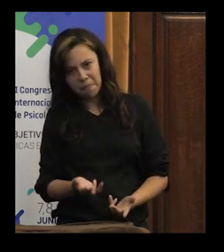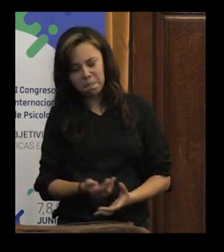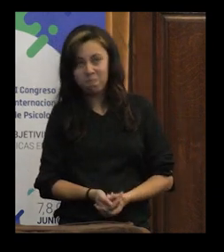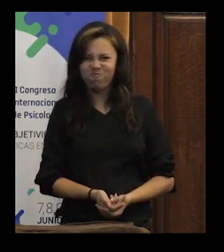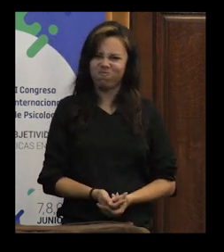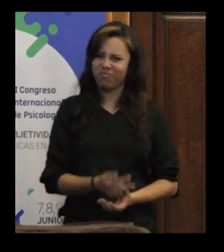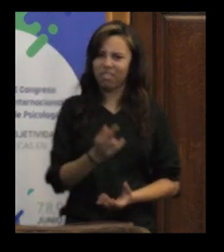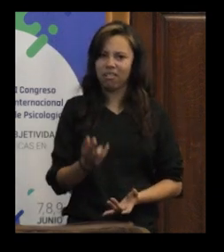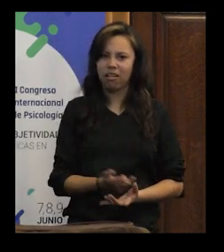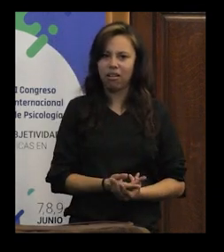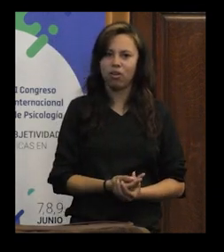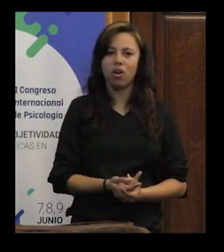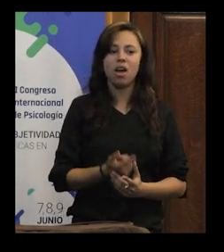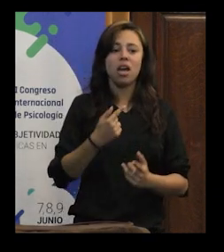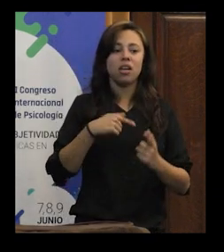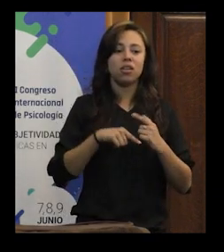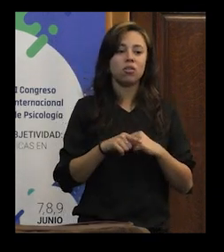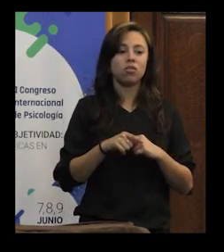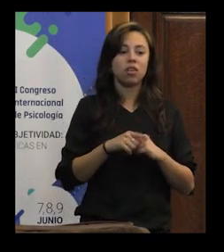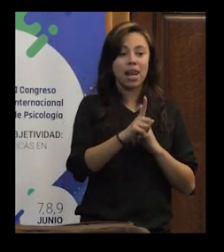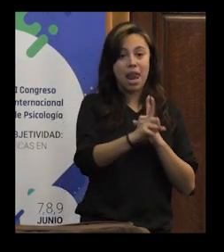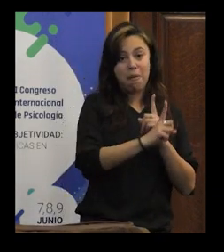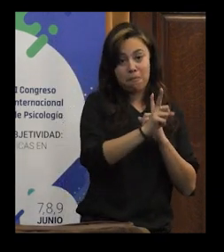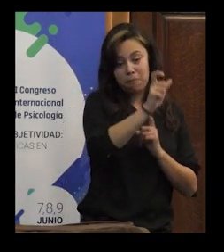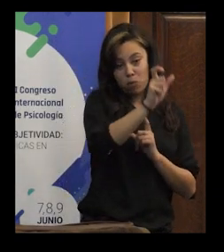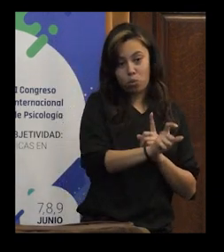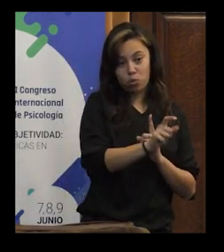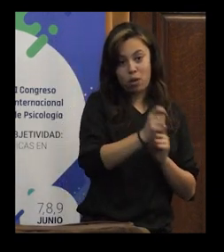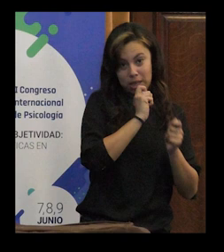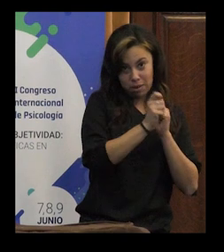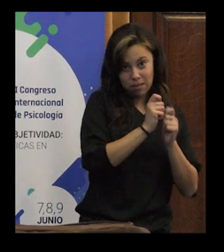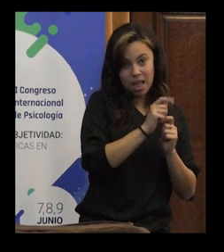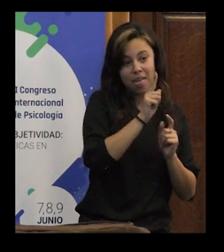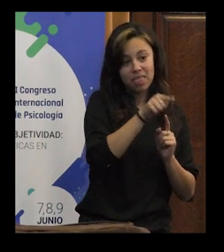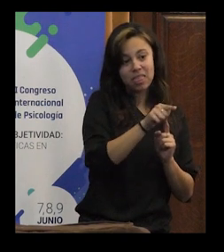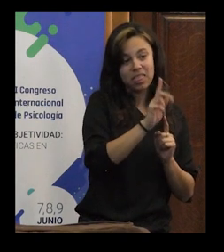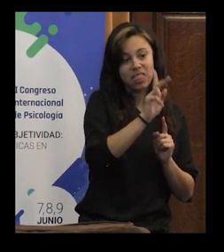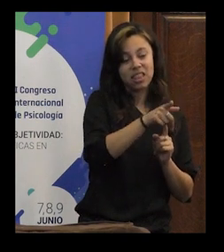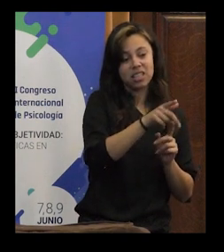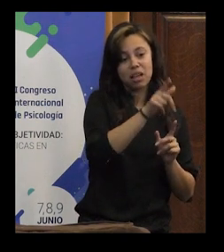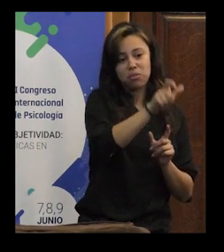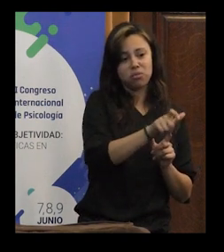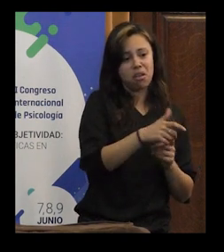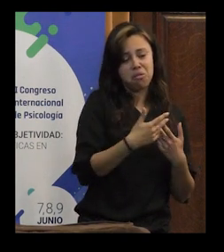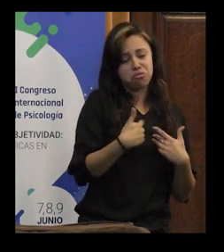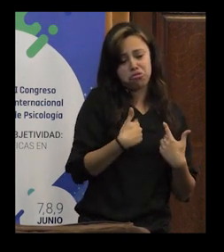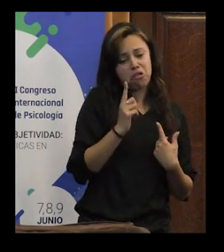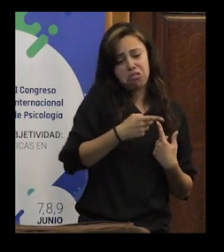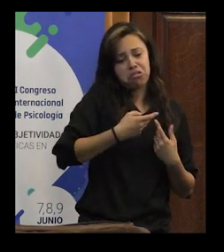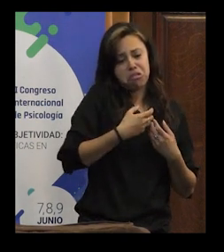personas que, como yo, aún no han decidido dejar de fumar.